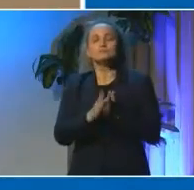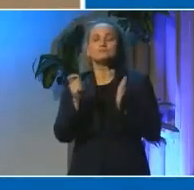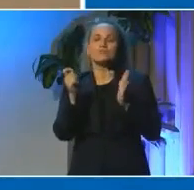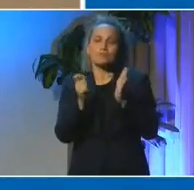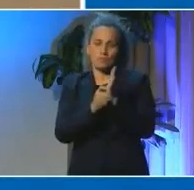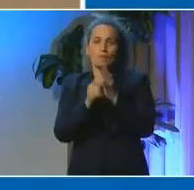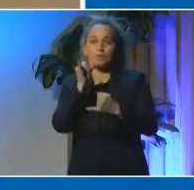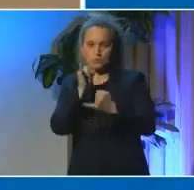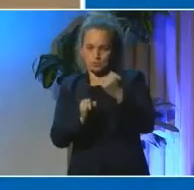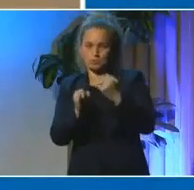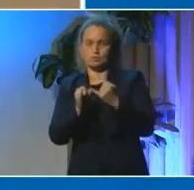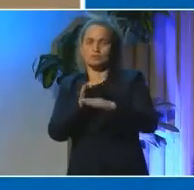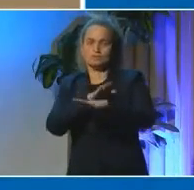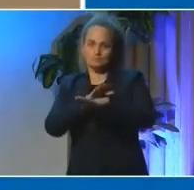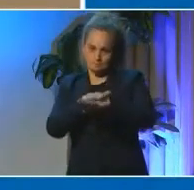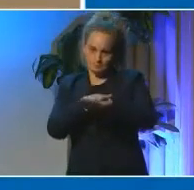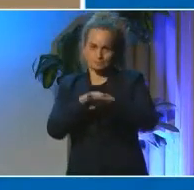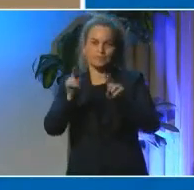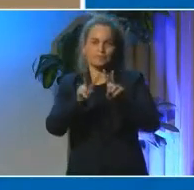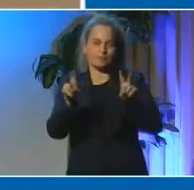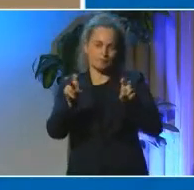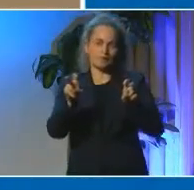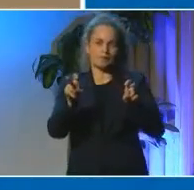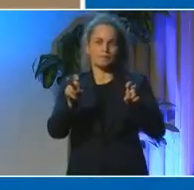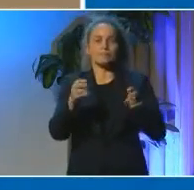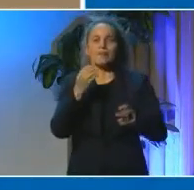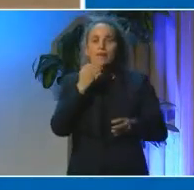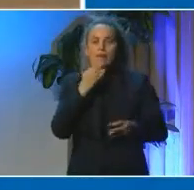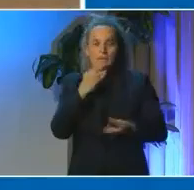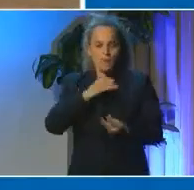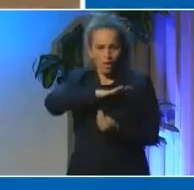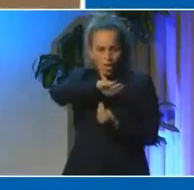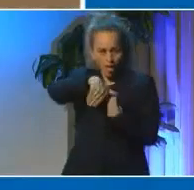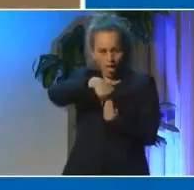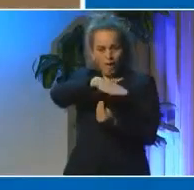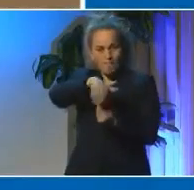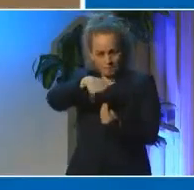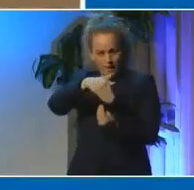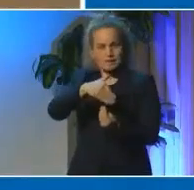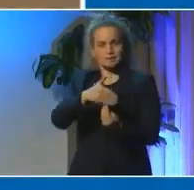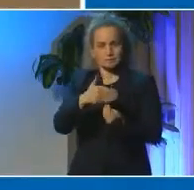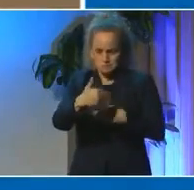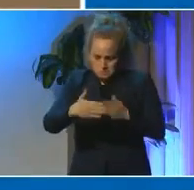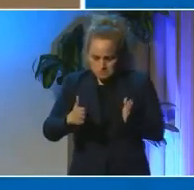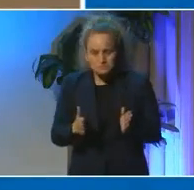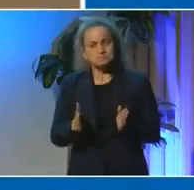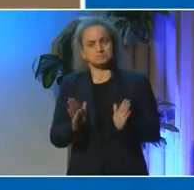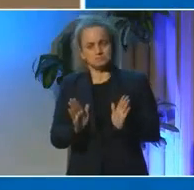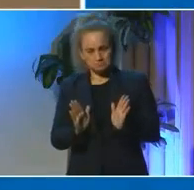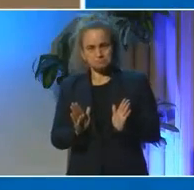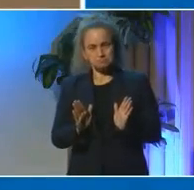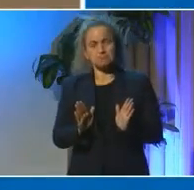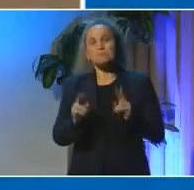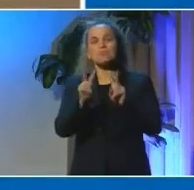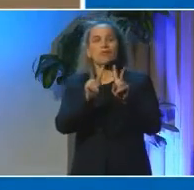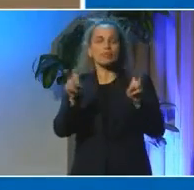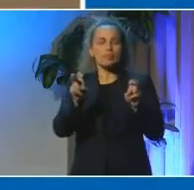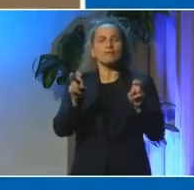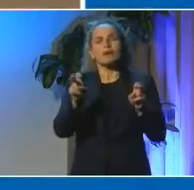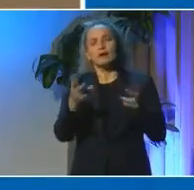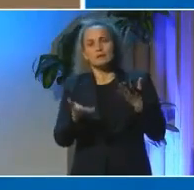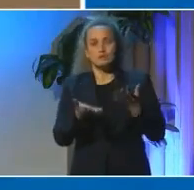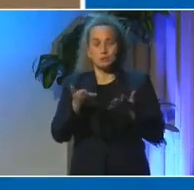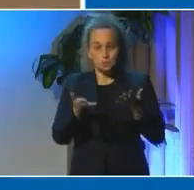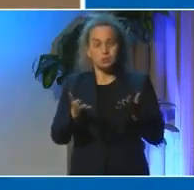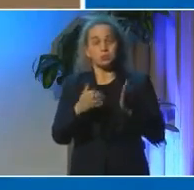tema que es el tema de los de los de los empaques veíamos Este ha sido todo un tema eh que está como en la parte